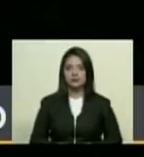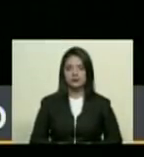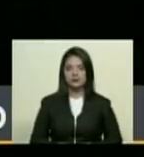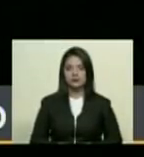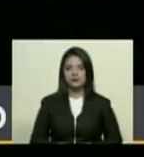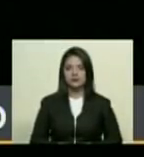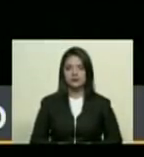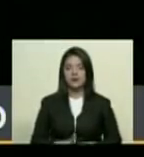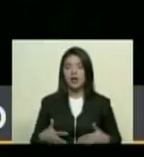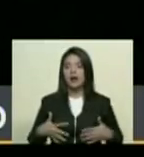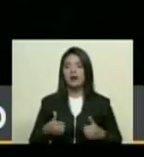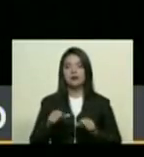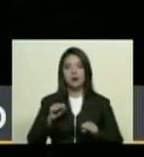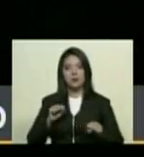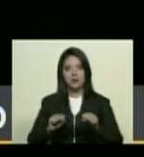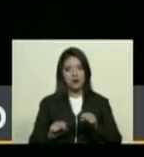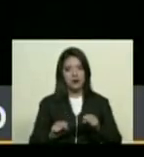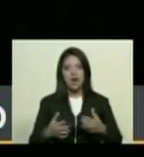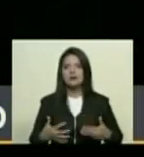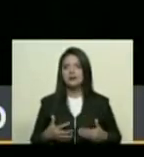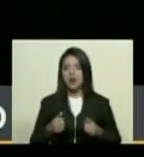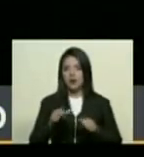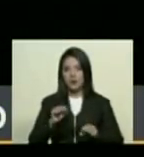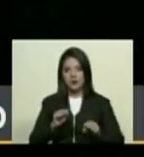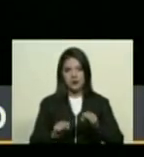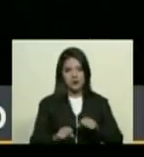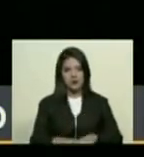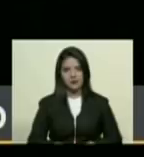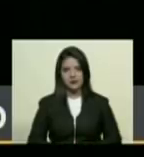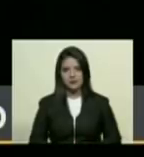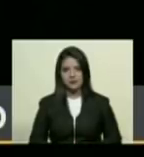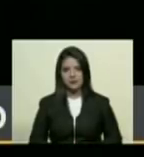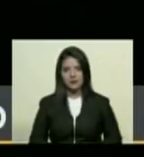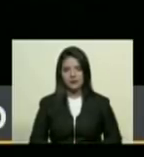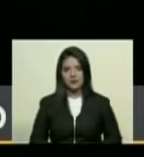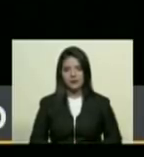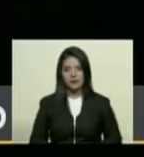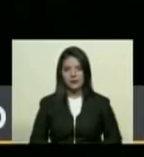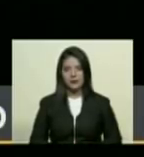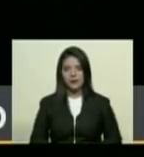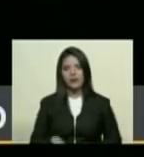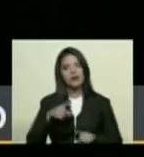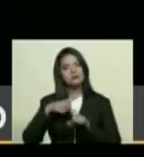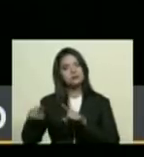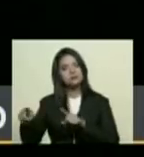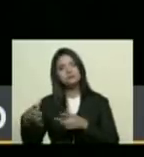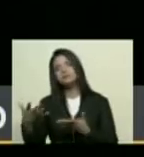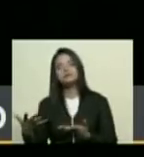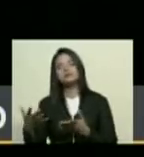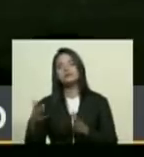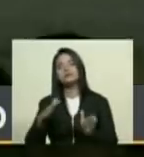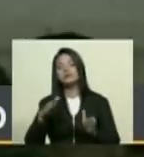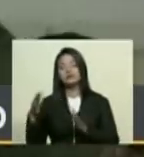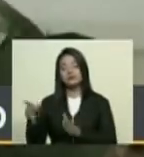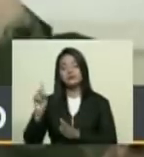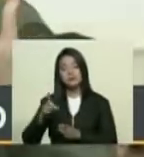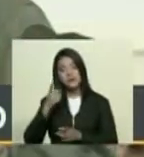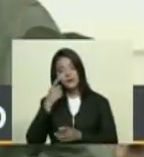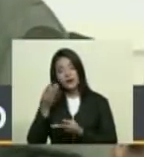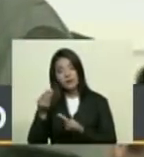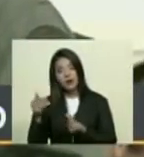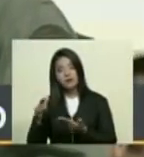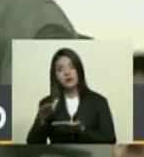la salud preventiva, la salud preventiva. El otro aspecto que vamos a atacar o